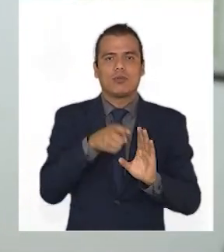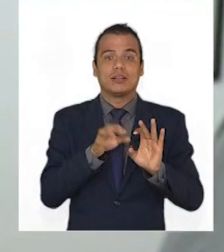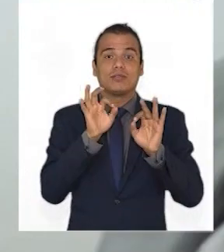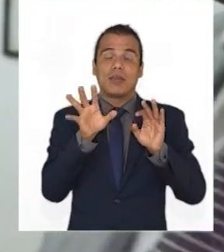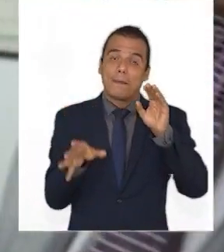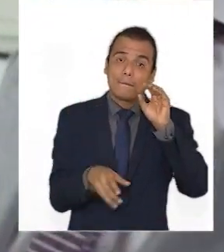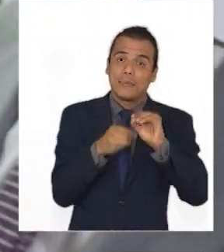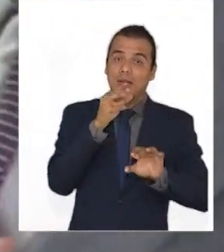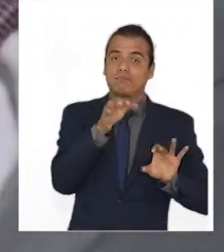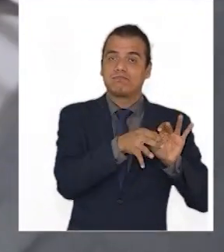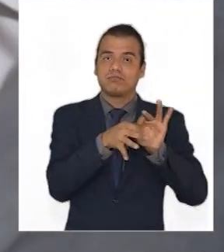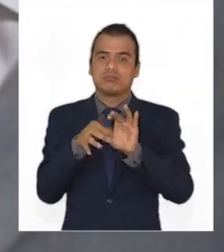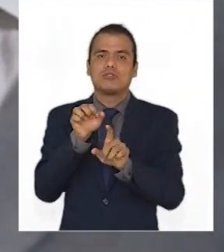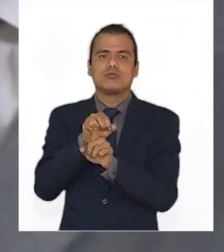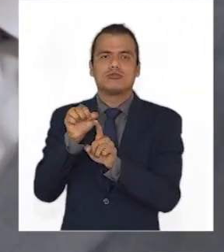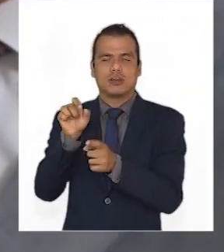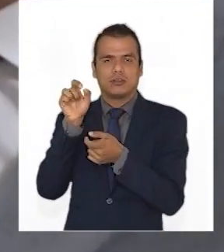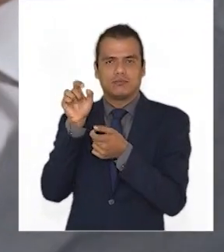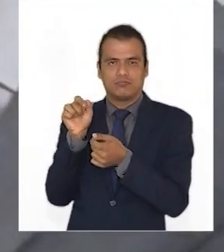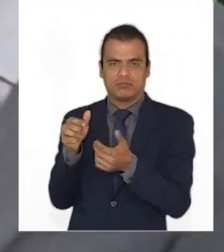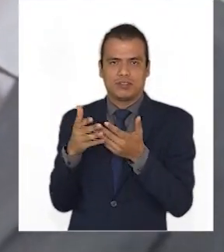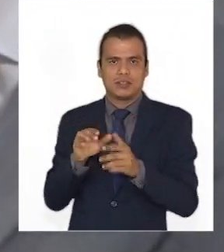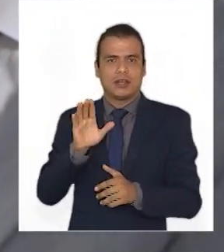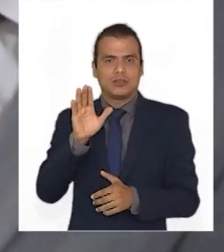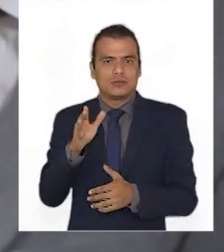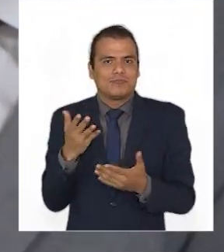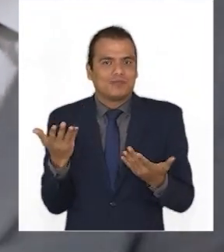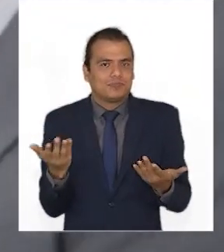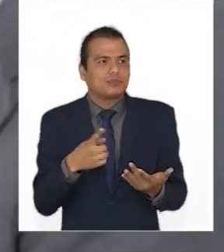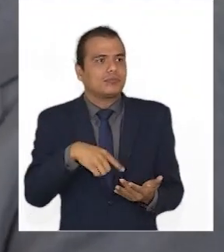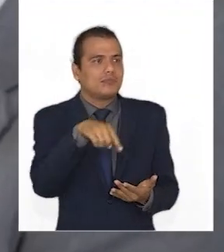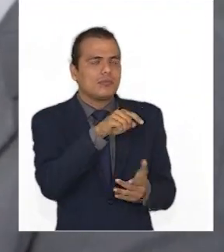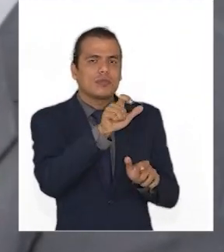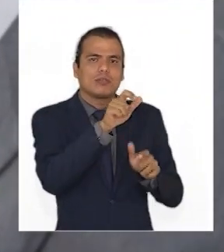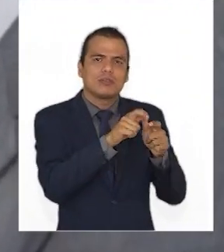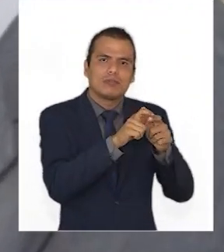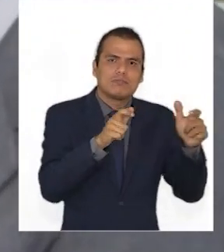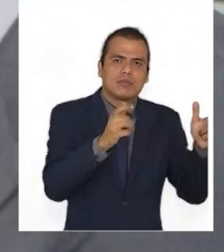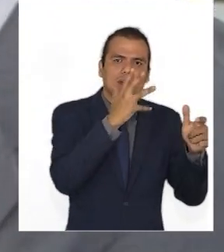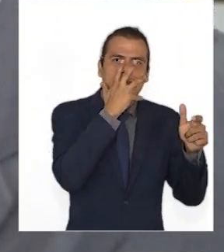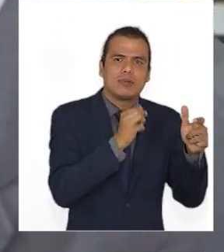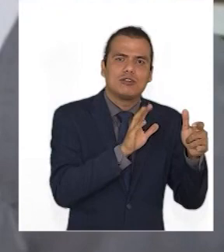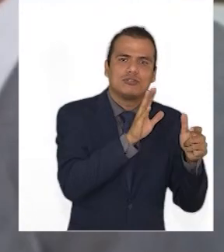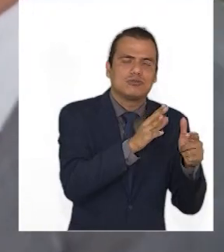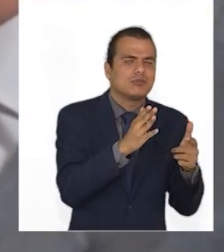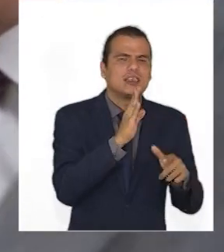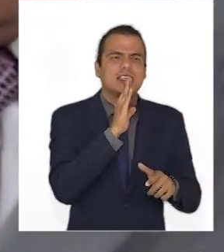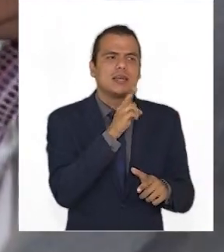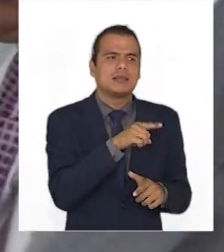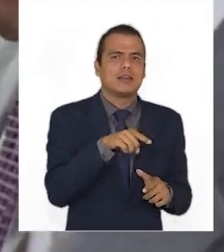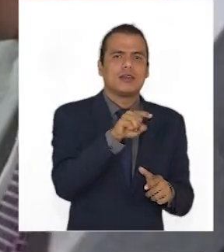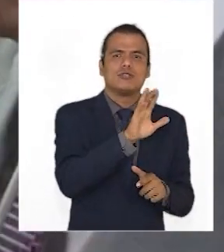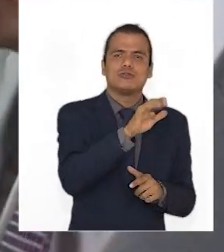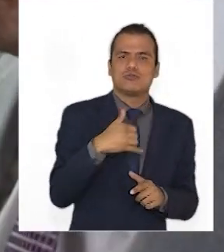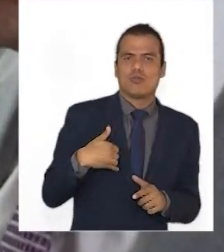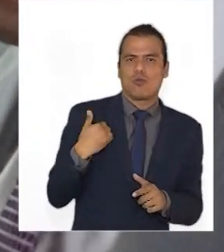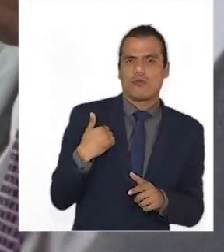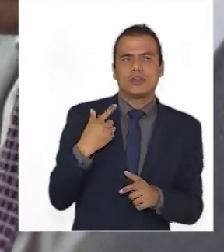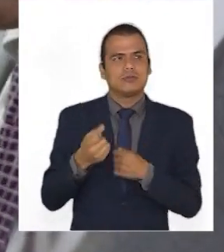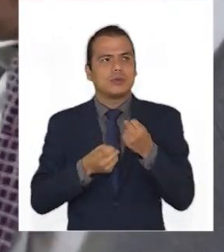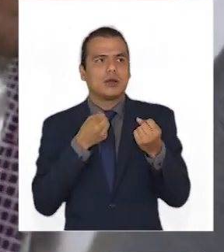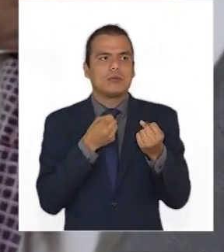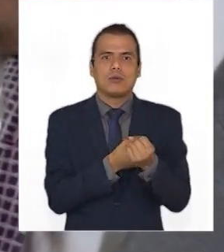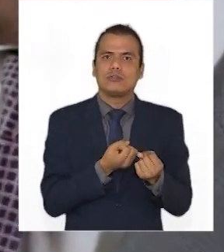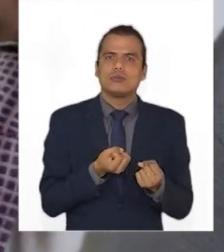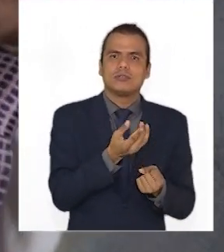social. Candidato, muchos de los victimarios, muchos de los actores son los jóvenes. ¿Cómo hacer para sacarlos de los entornos de la violencia? O sea, los empresarios